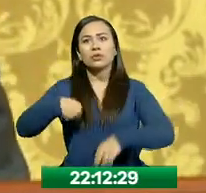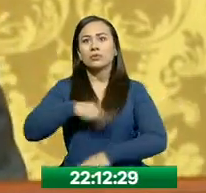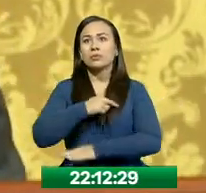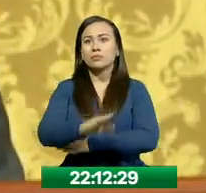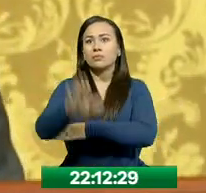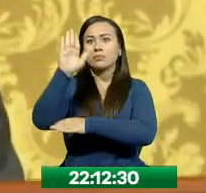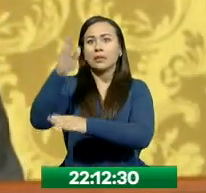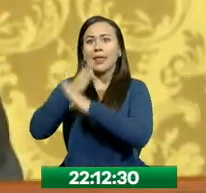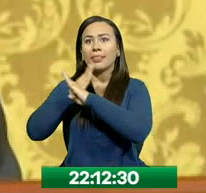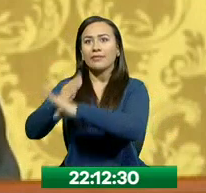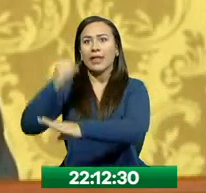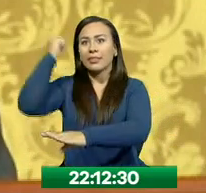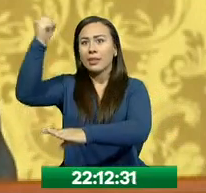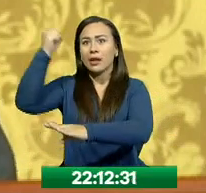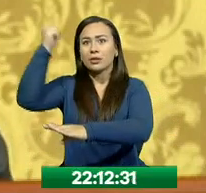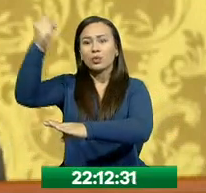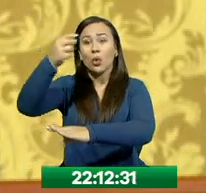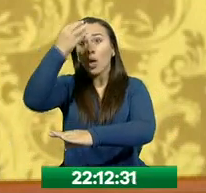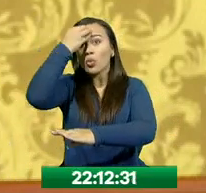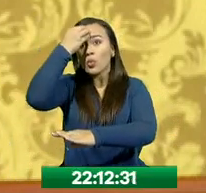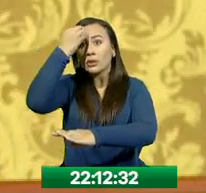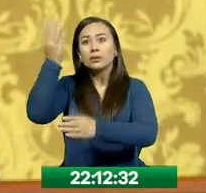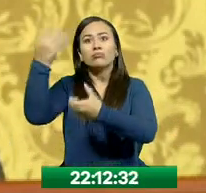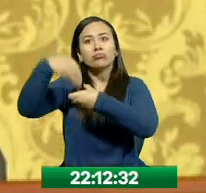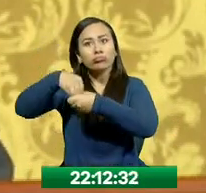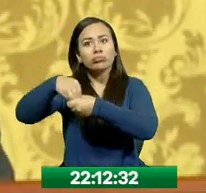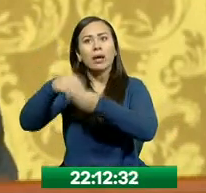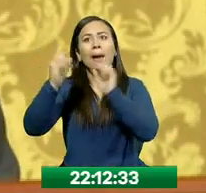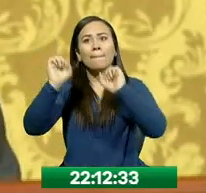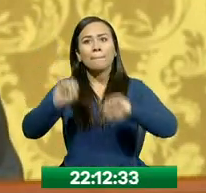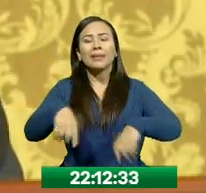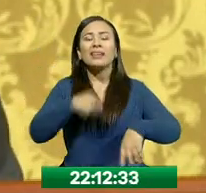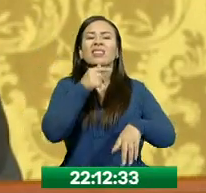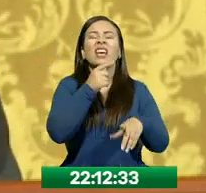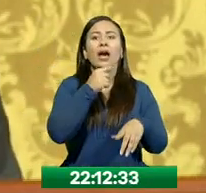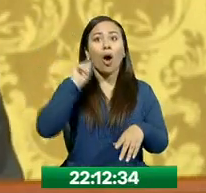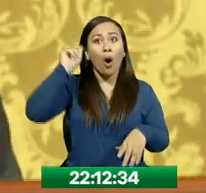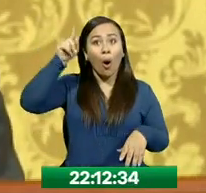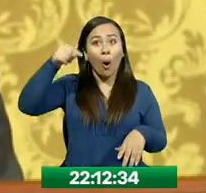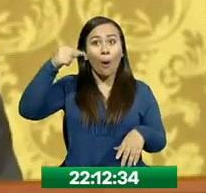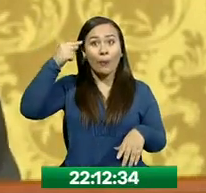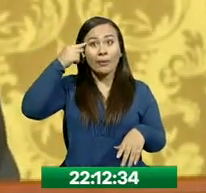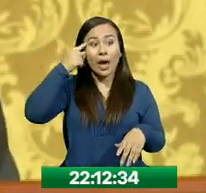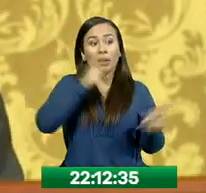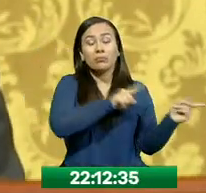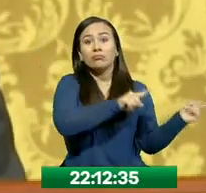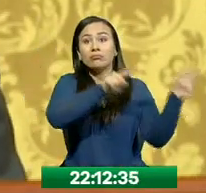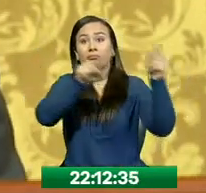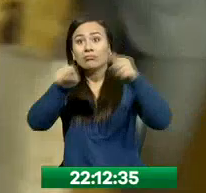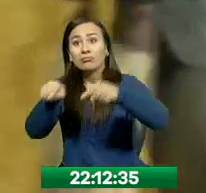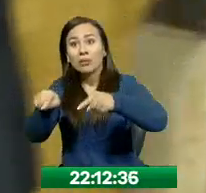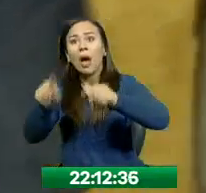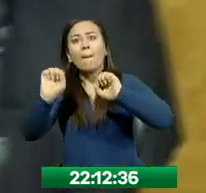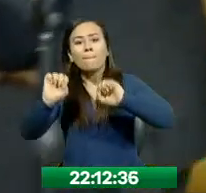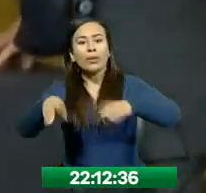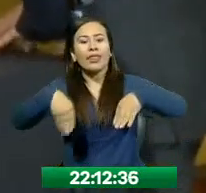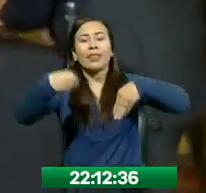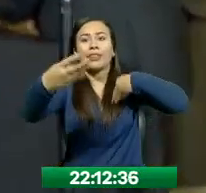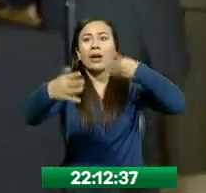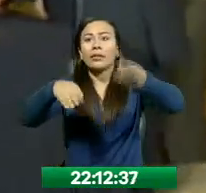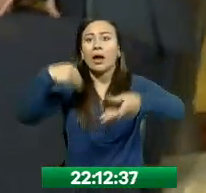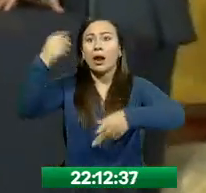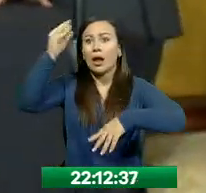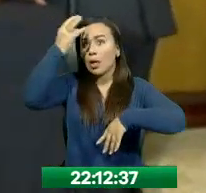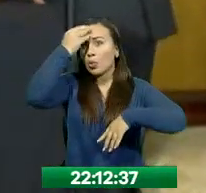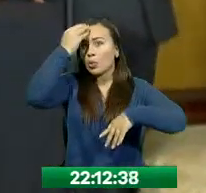y luchar por el derecho a la educación, que el Estado, como garante del derecho, cumpla. Además, a la cabeza